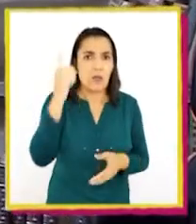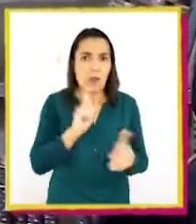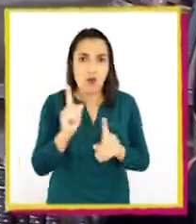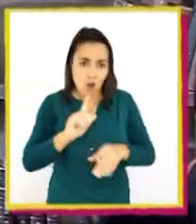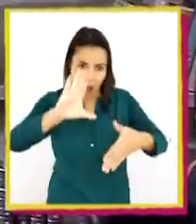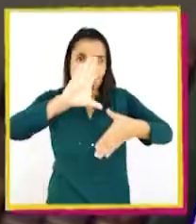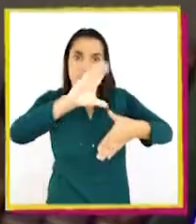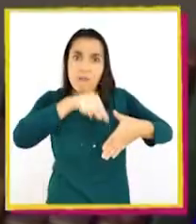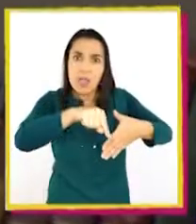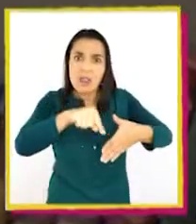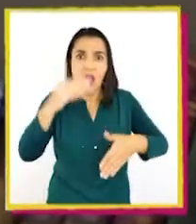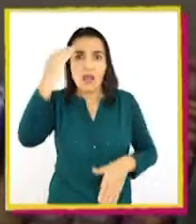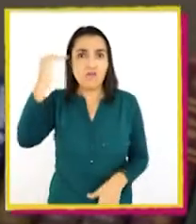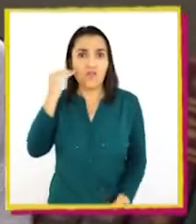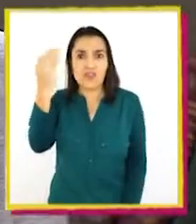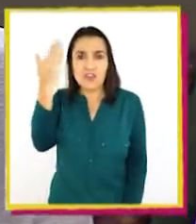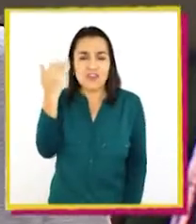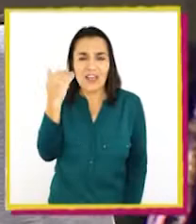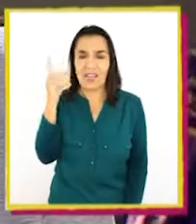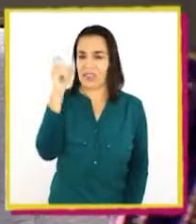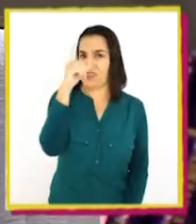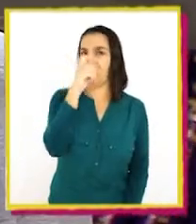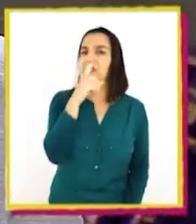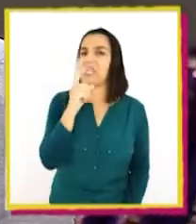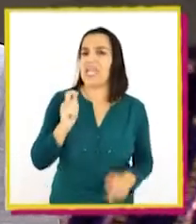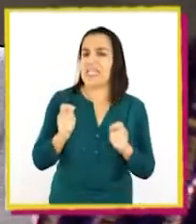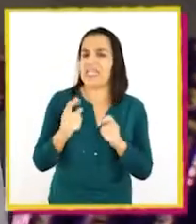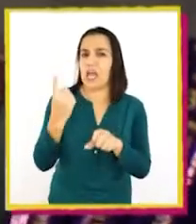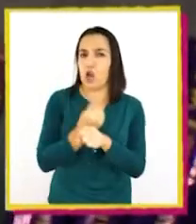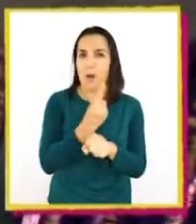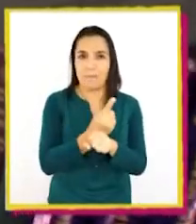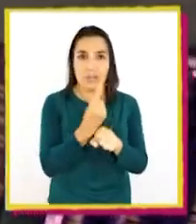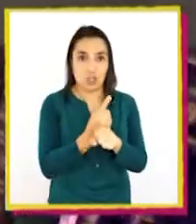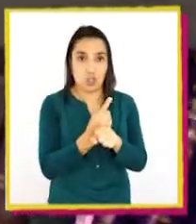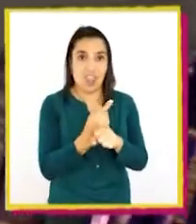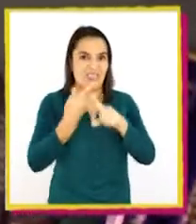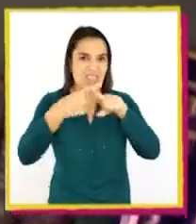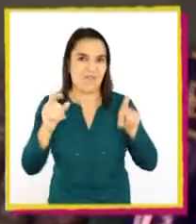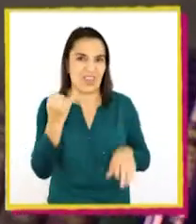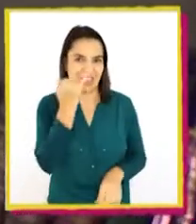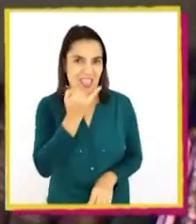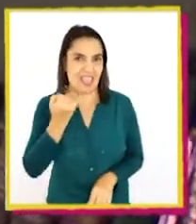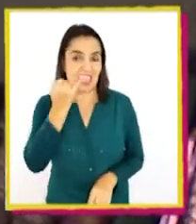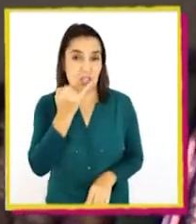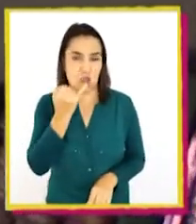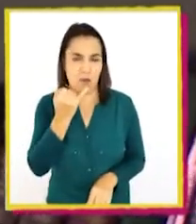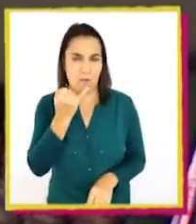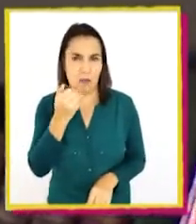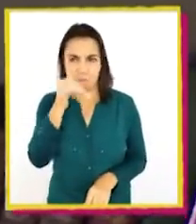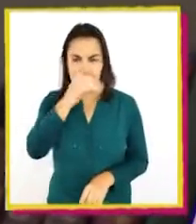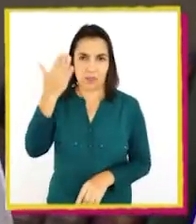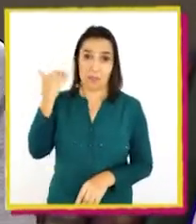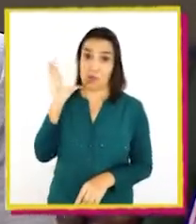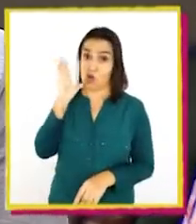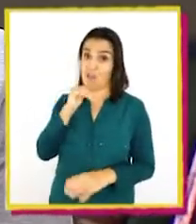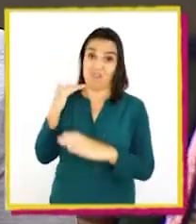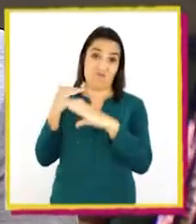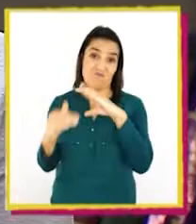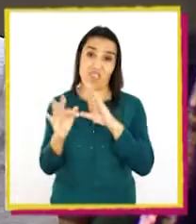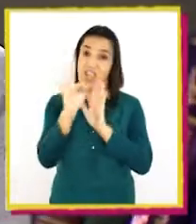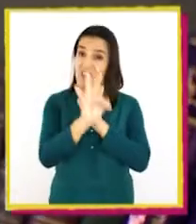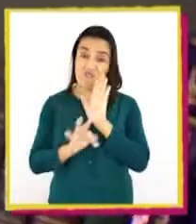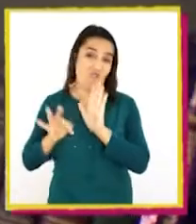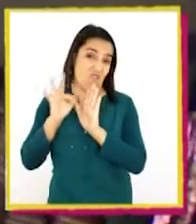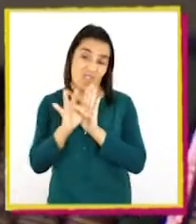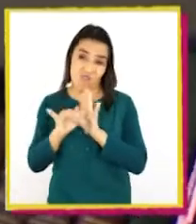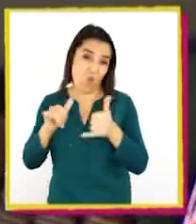no lo sabía. ¡Qué difícil tratar de hablar con alguien que no habla el mismo idioma que tú! Además, en esa época no había email, ni Facebook,